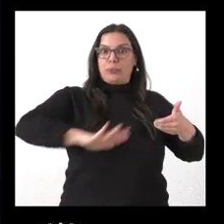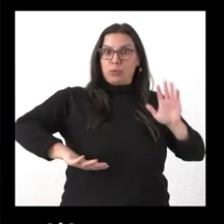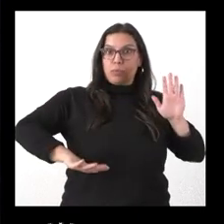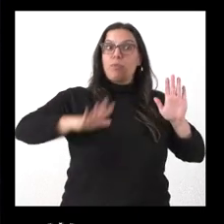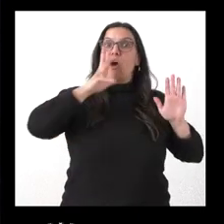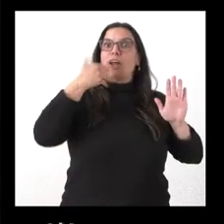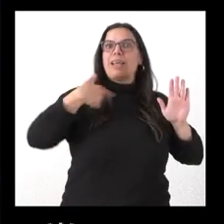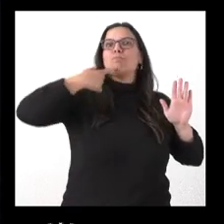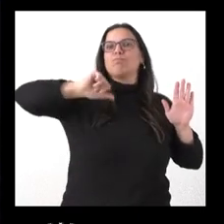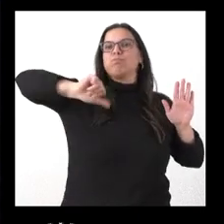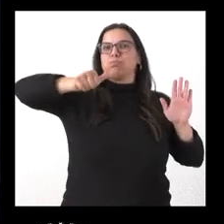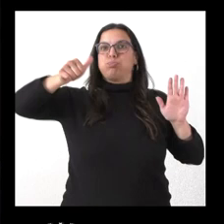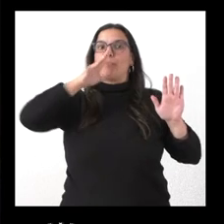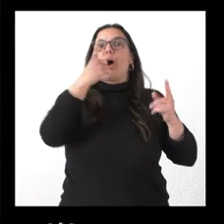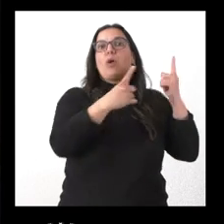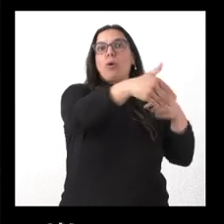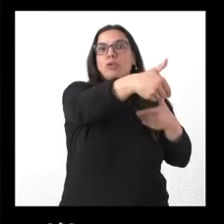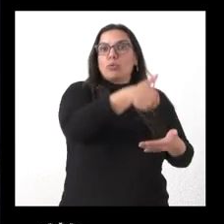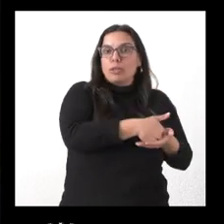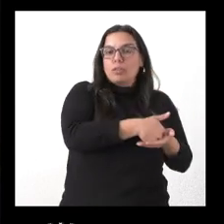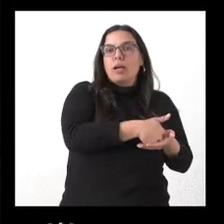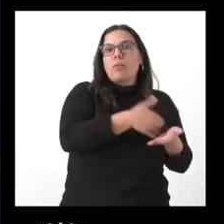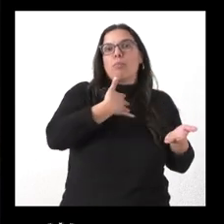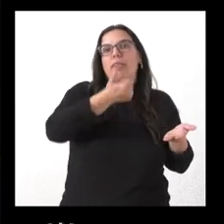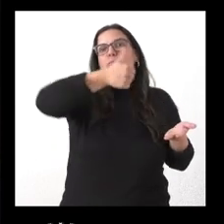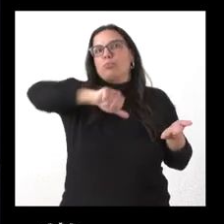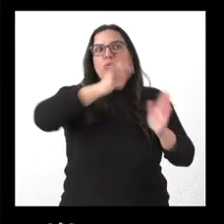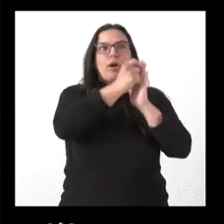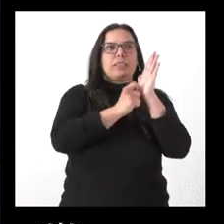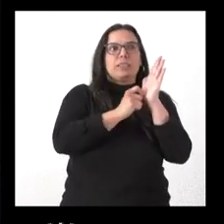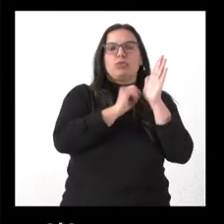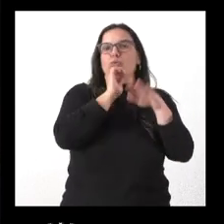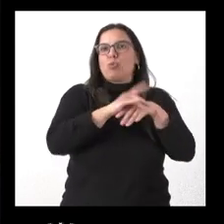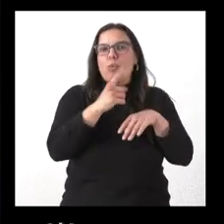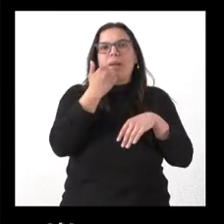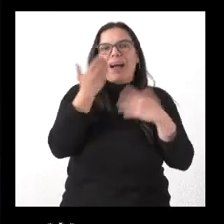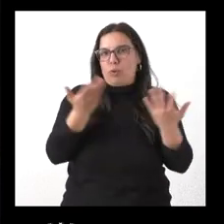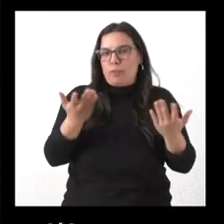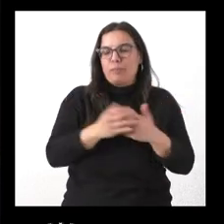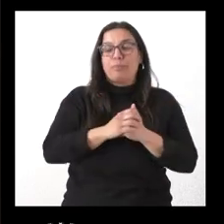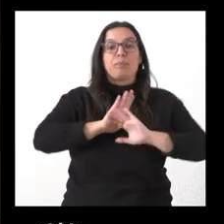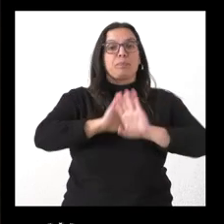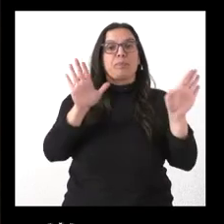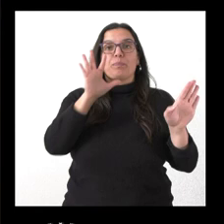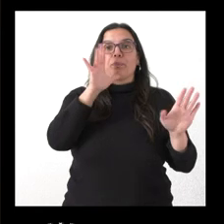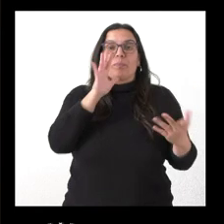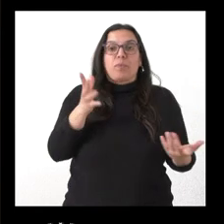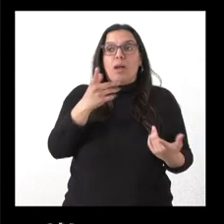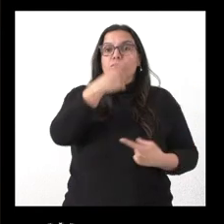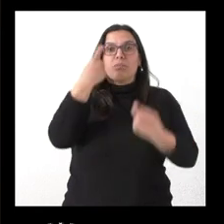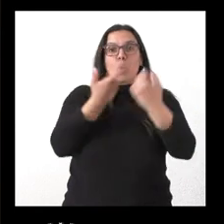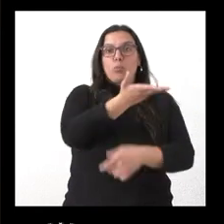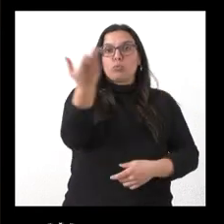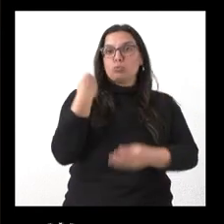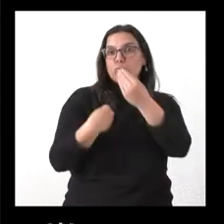concesiones porque puede darse el caso que algunas de las solicitudes pues pudieran no cumplir todas las condiciones y sin más pues estamos a la espera de cualquier pregunta que